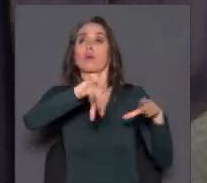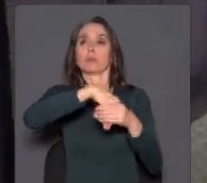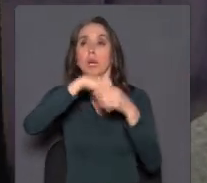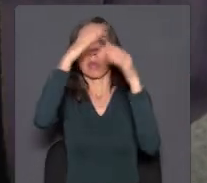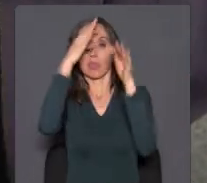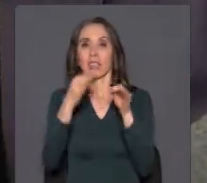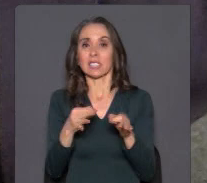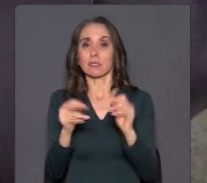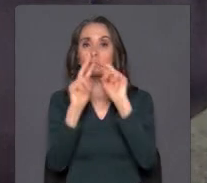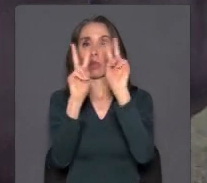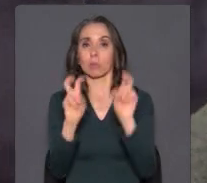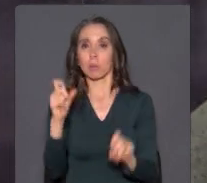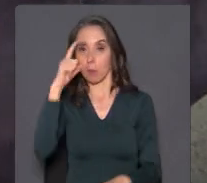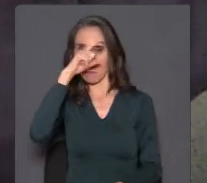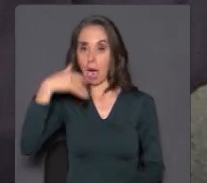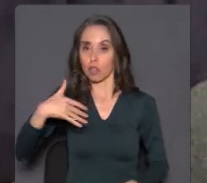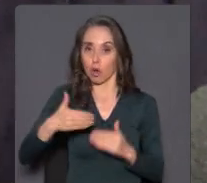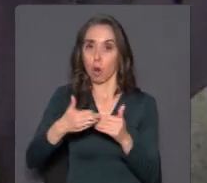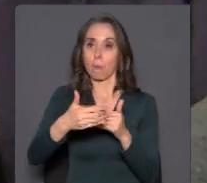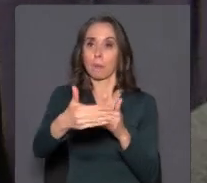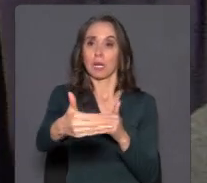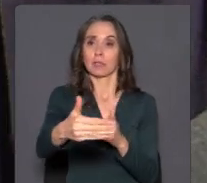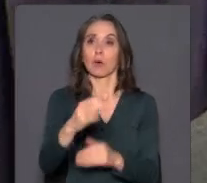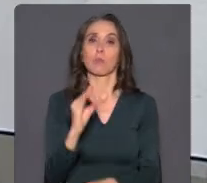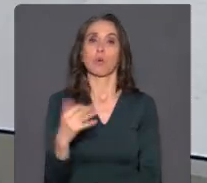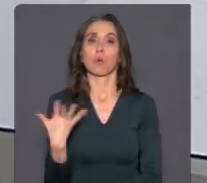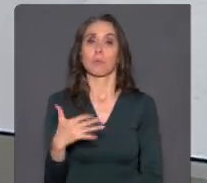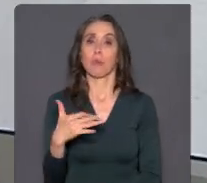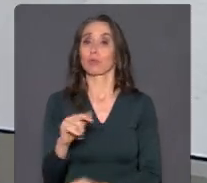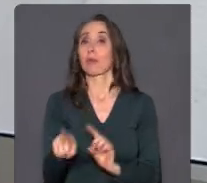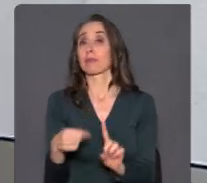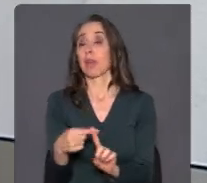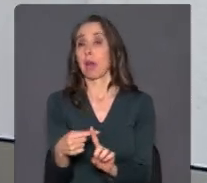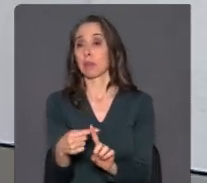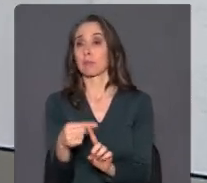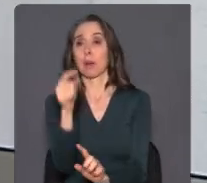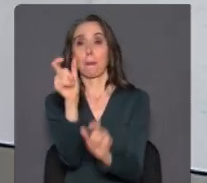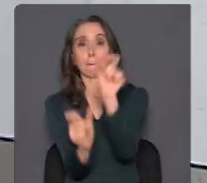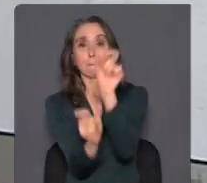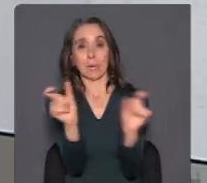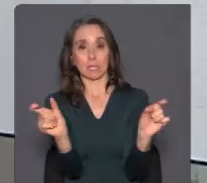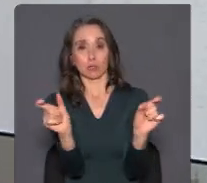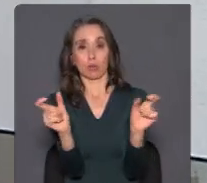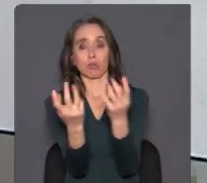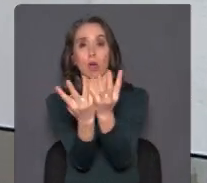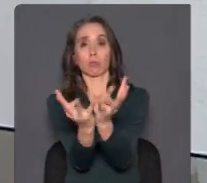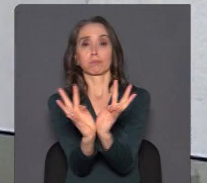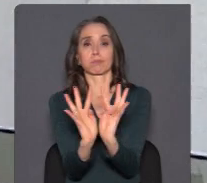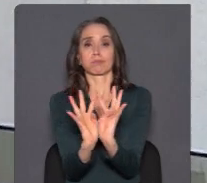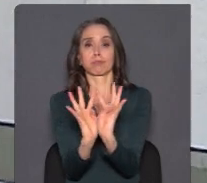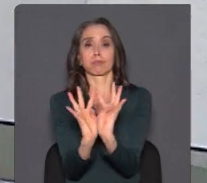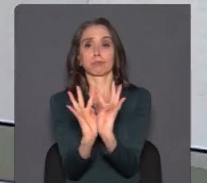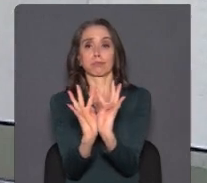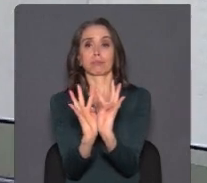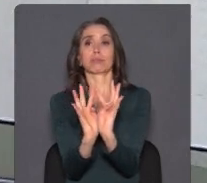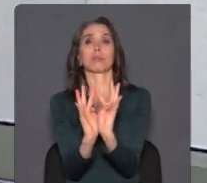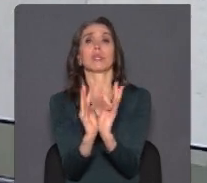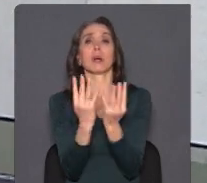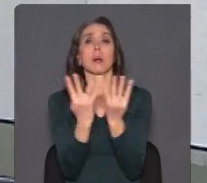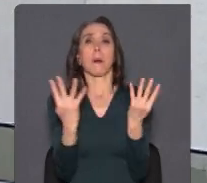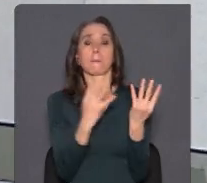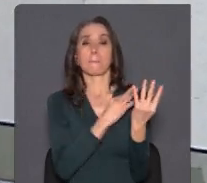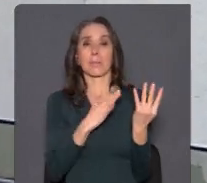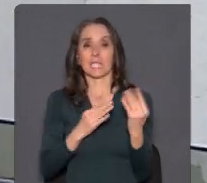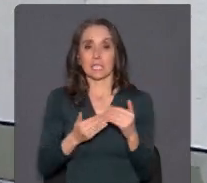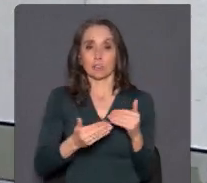los temas complejos que vienen y tan trascendentales además. Las personas que integren el gabinete de este